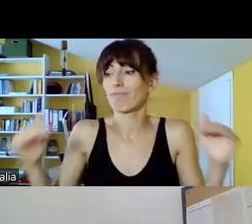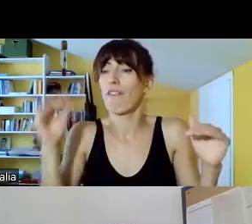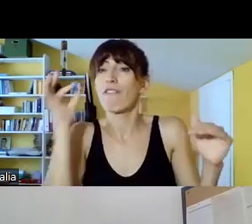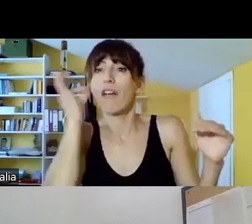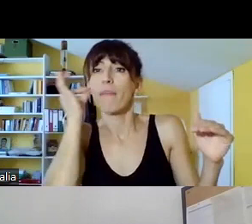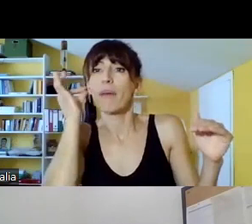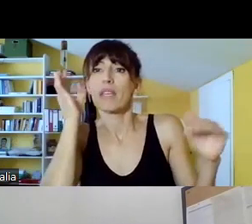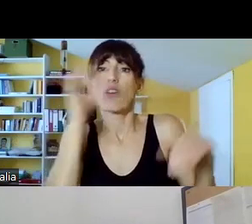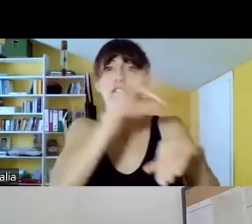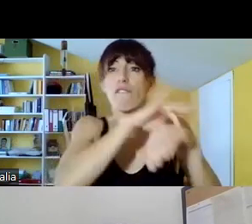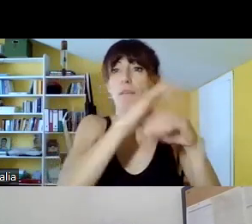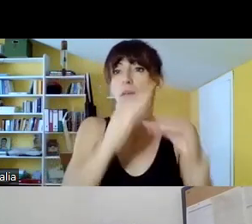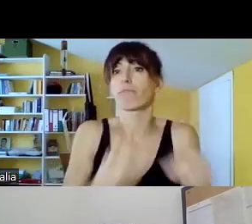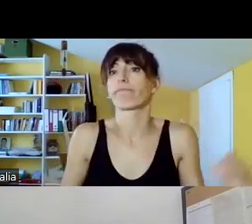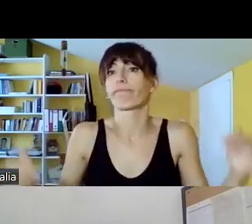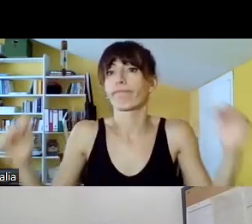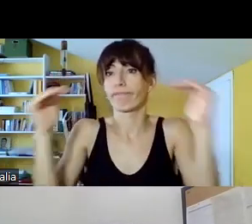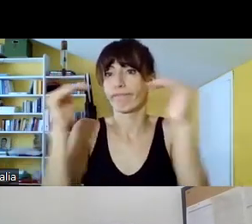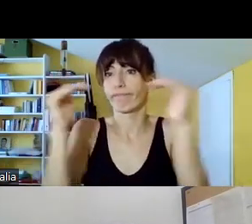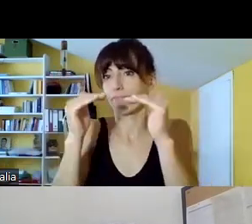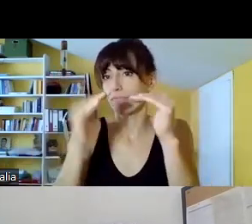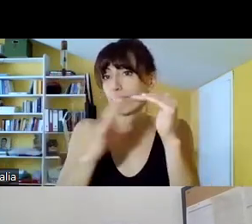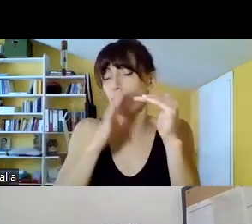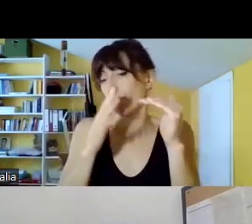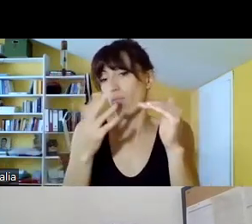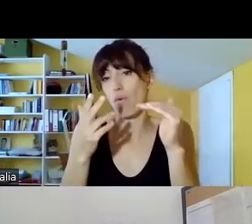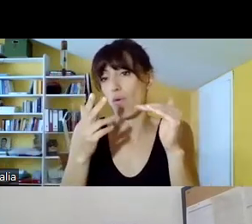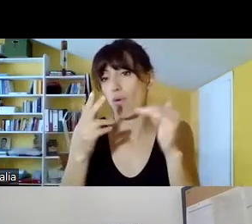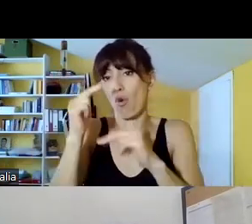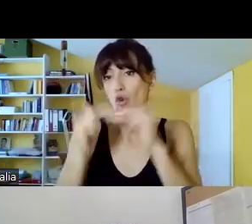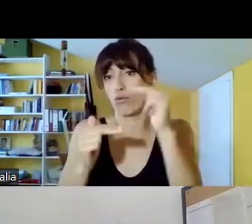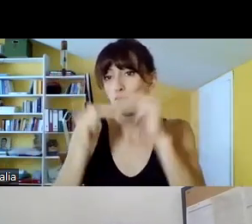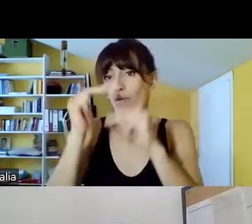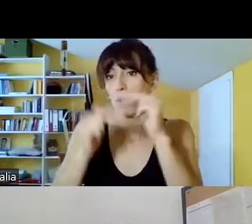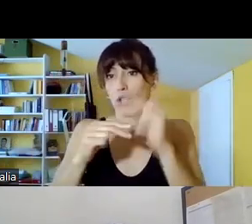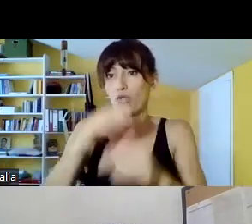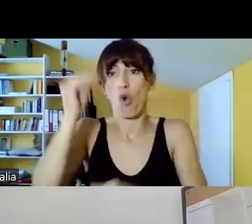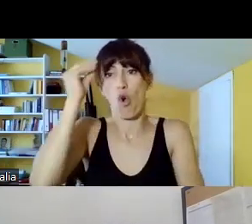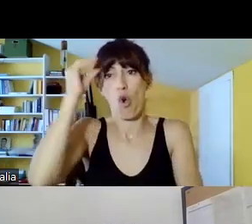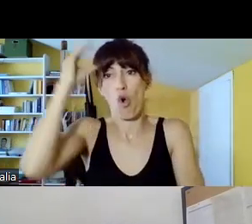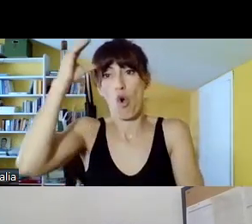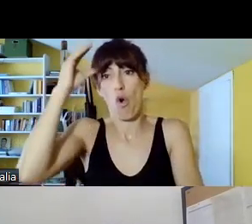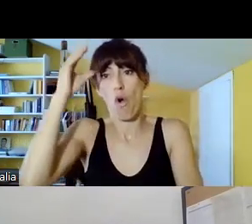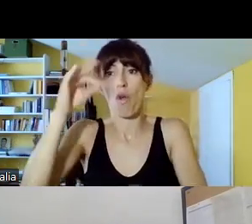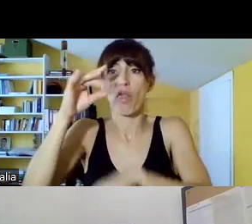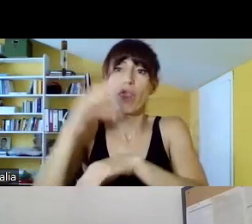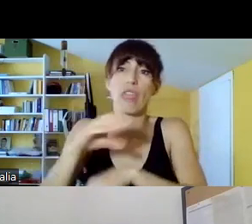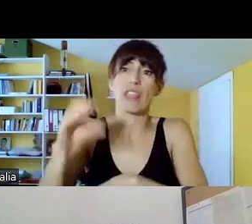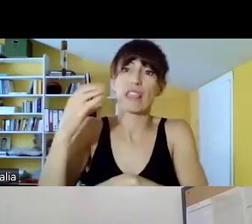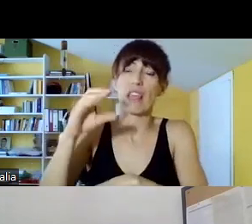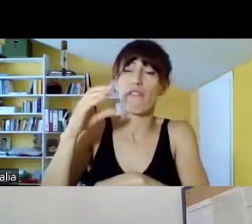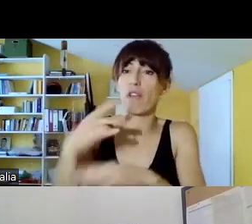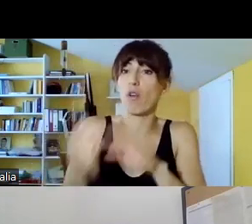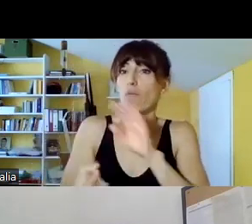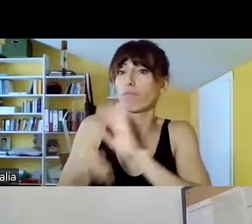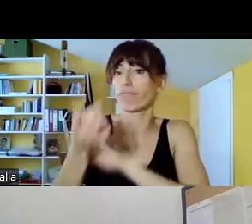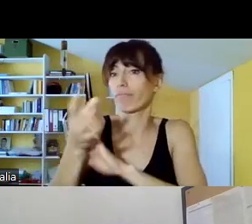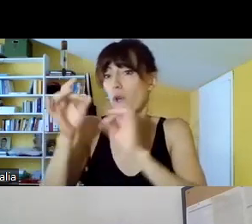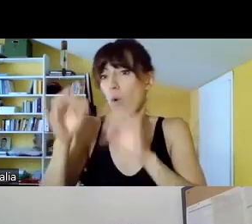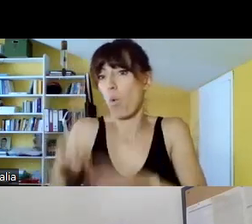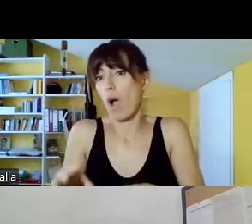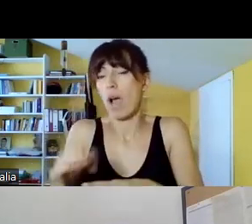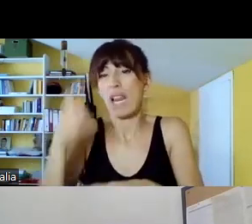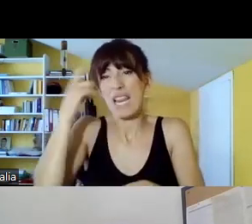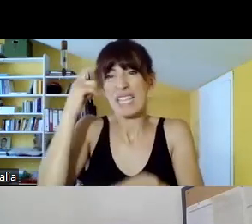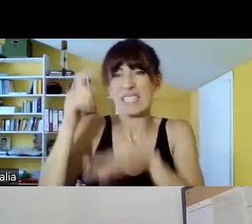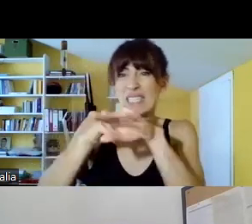muy ligado a cómo se ha construido el conocimiento científico y en particular la psiquiatría, que esta se ha basado en el